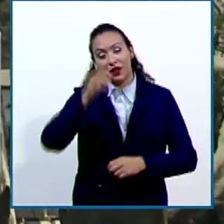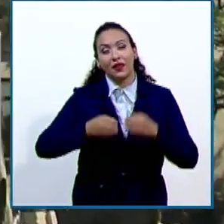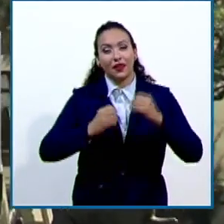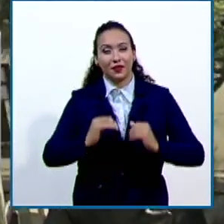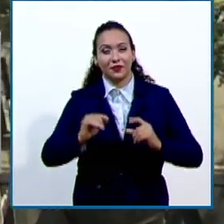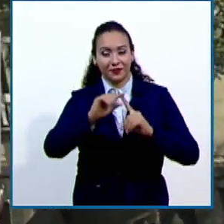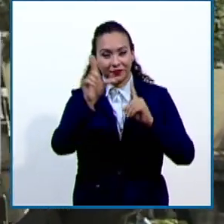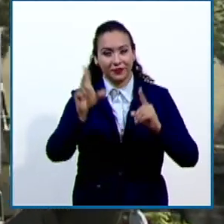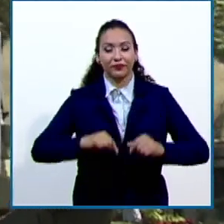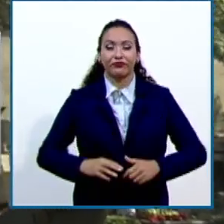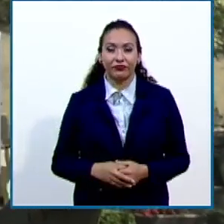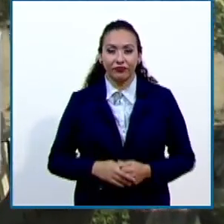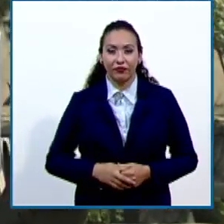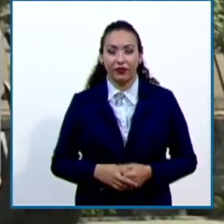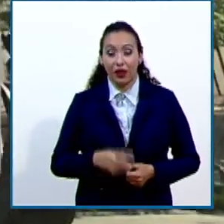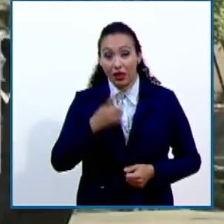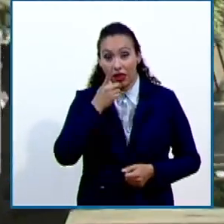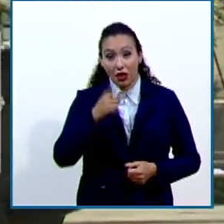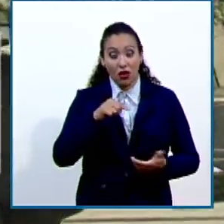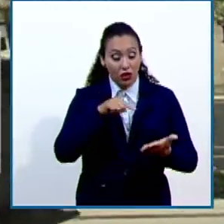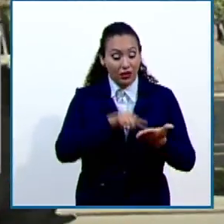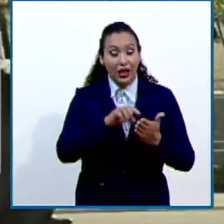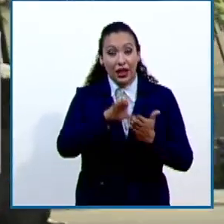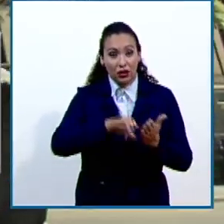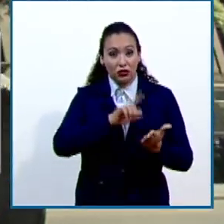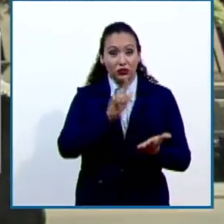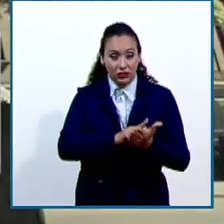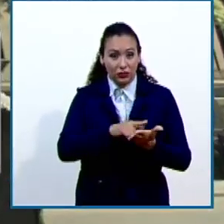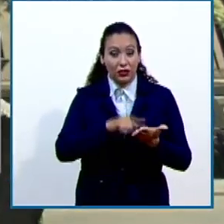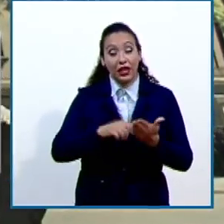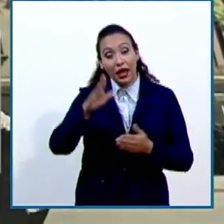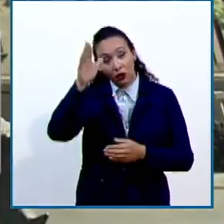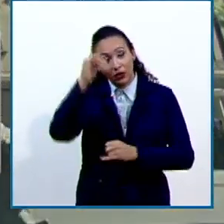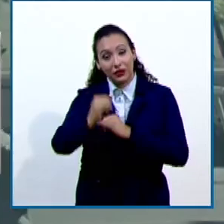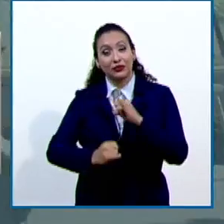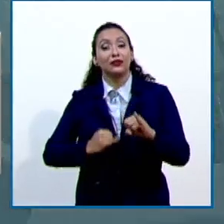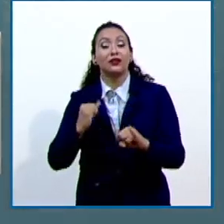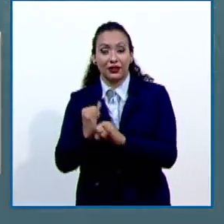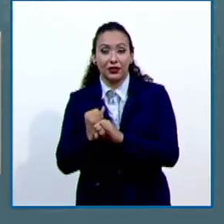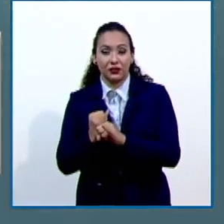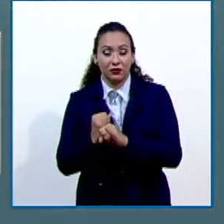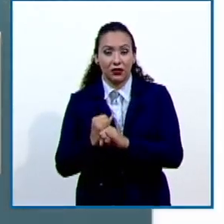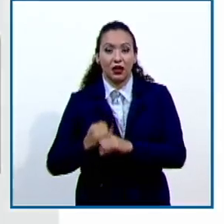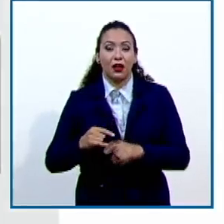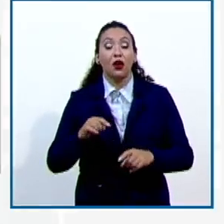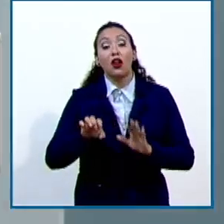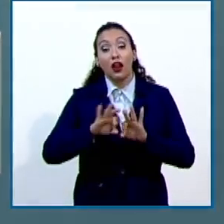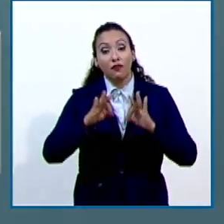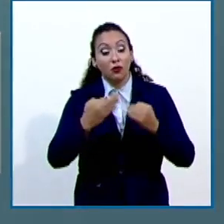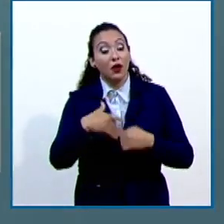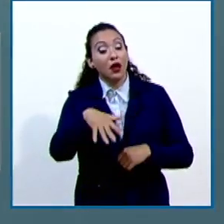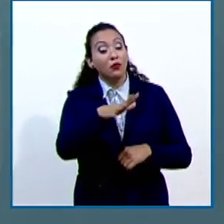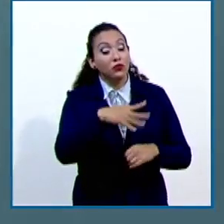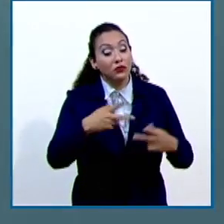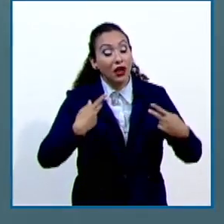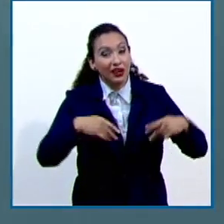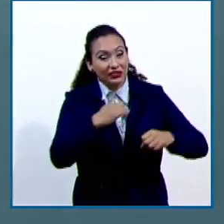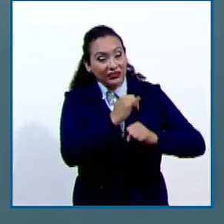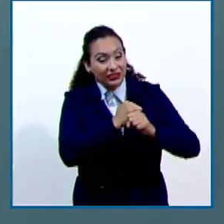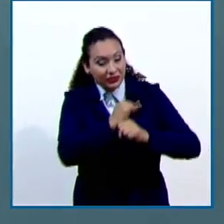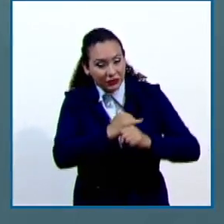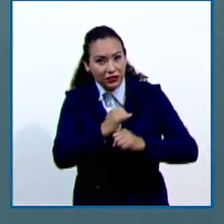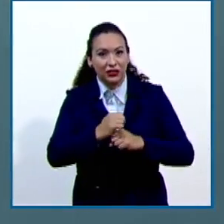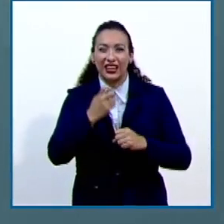Suprema Corte. Señaló que de acuerdo con la Constitución y tratados internacionales, tanto la búsqueda como la investigación son